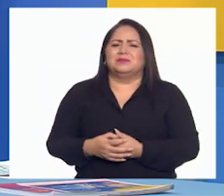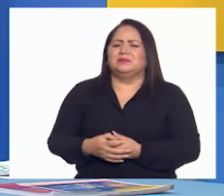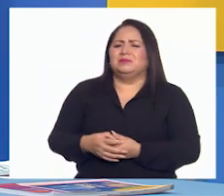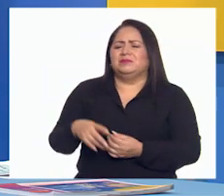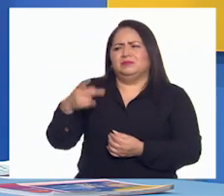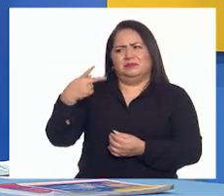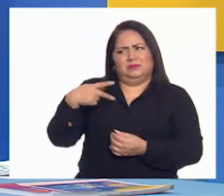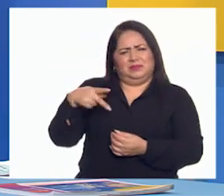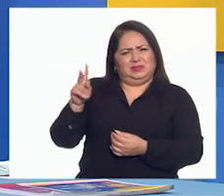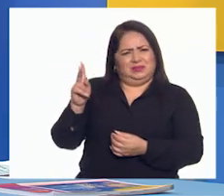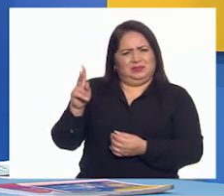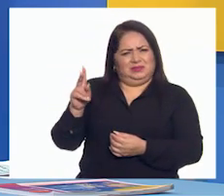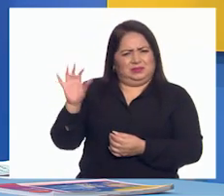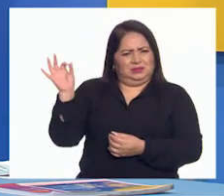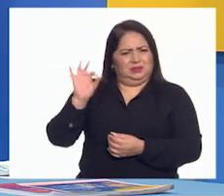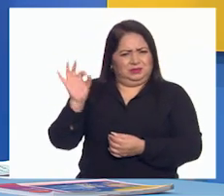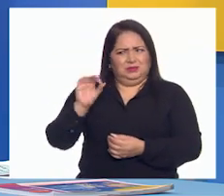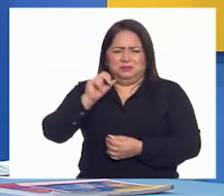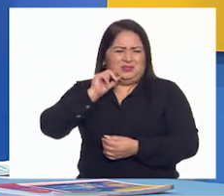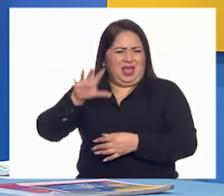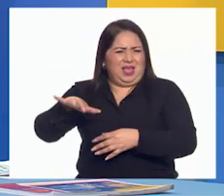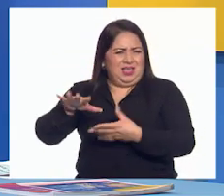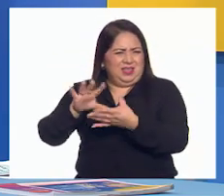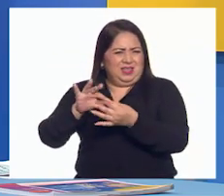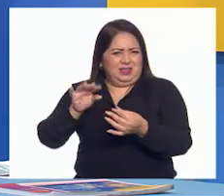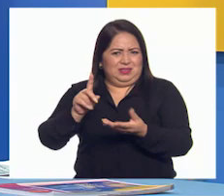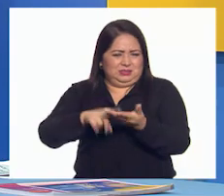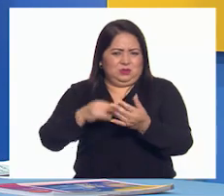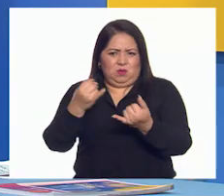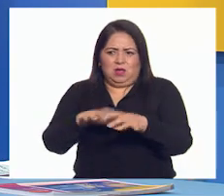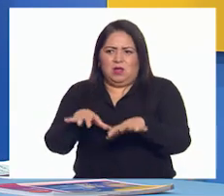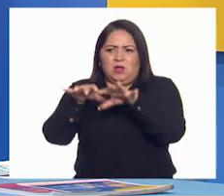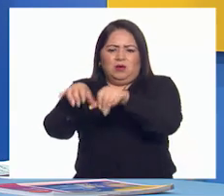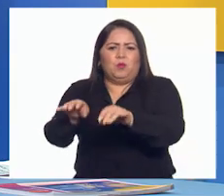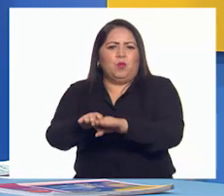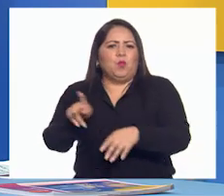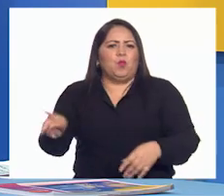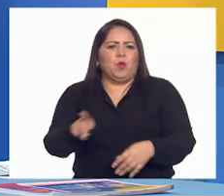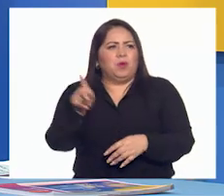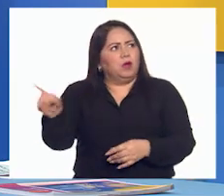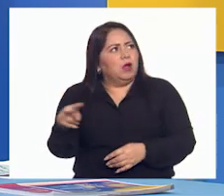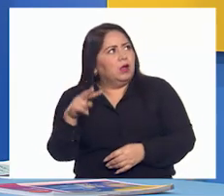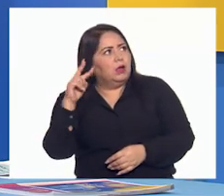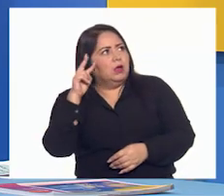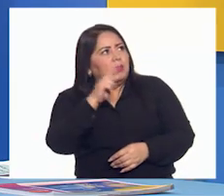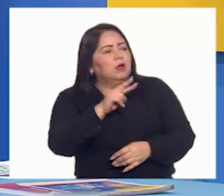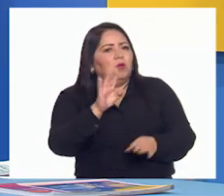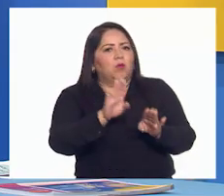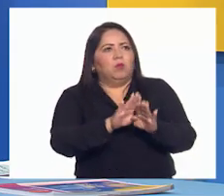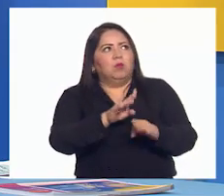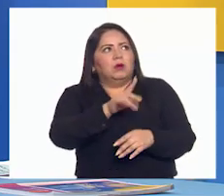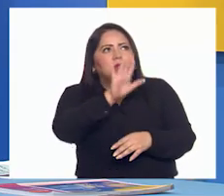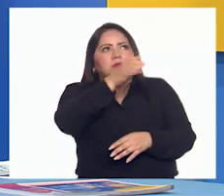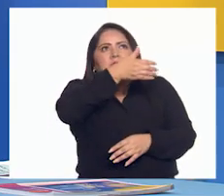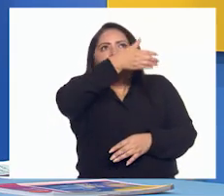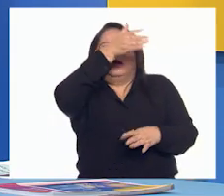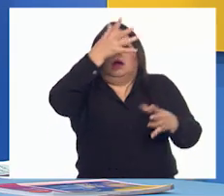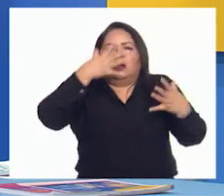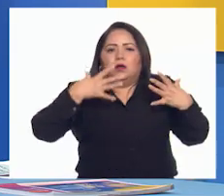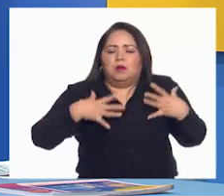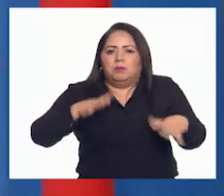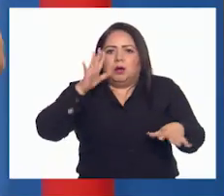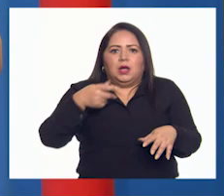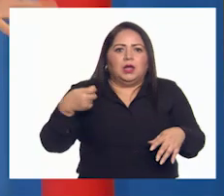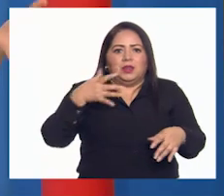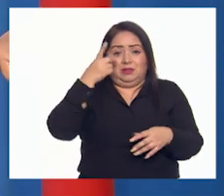que escuchamos seguro también contribuyó a la conquista de estos pueblos. Los veían como venidos del cielo, como